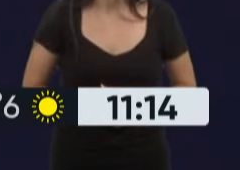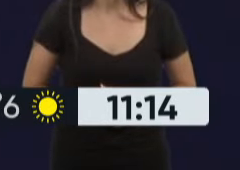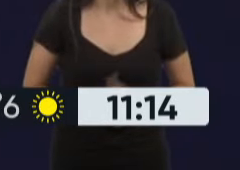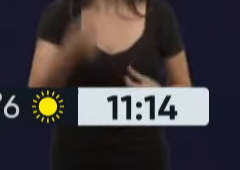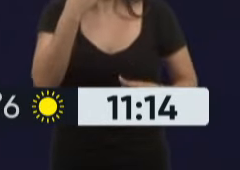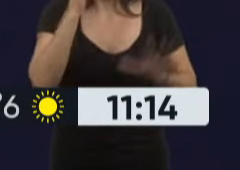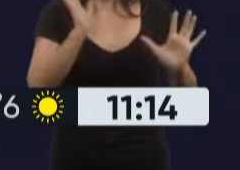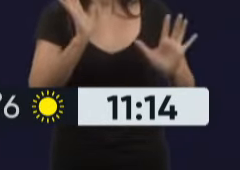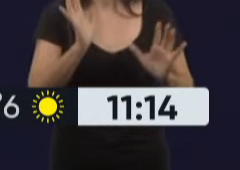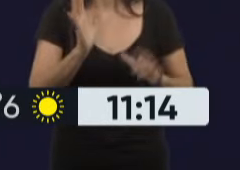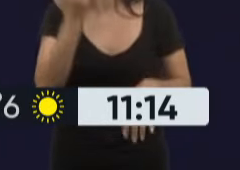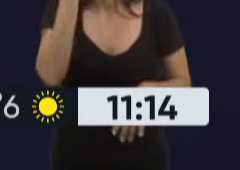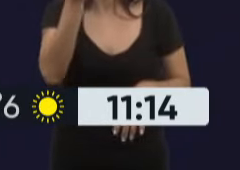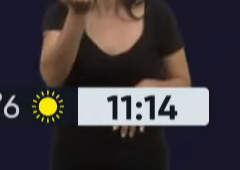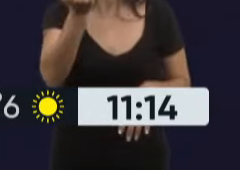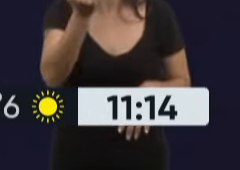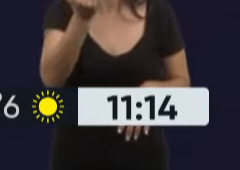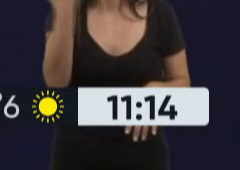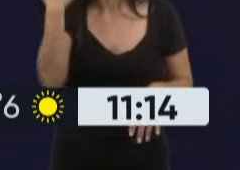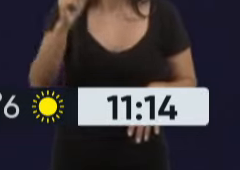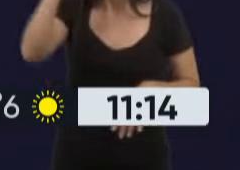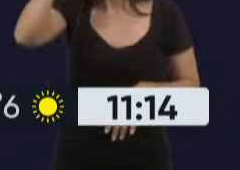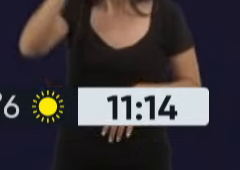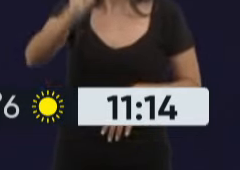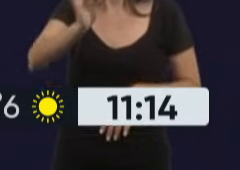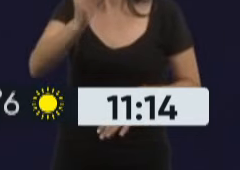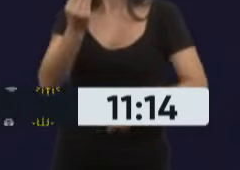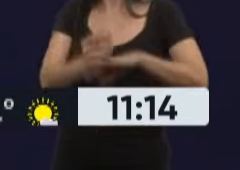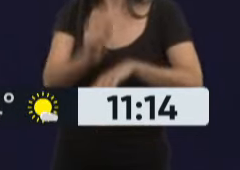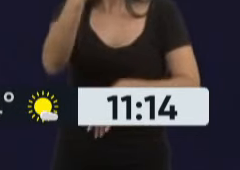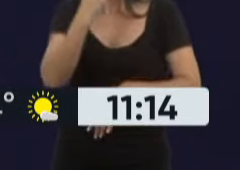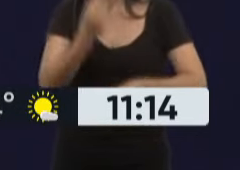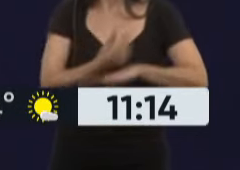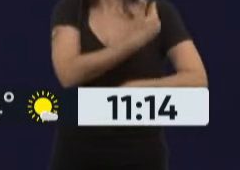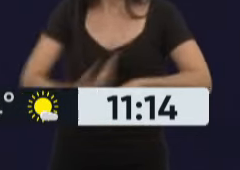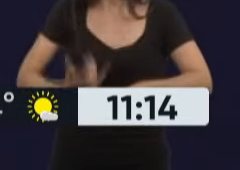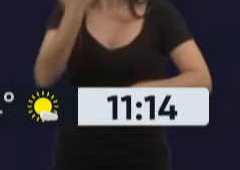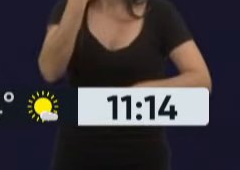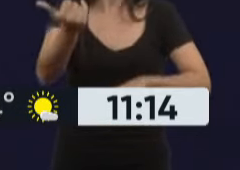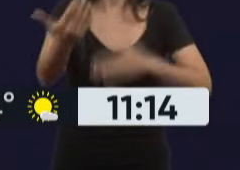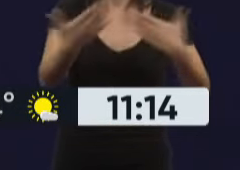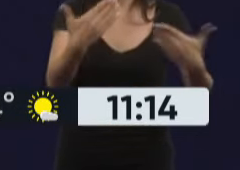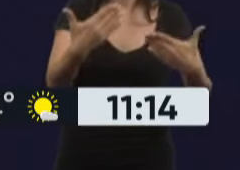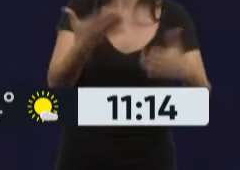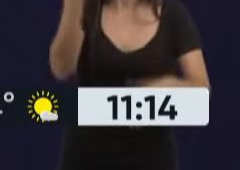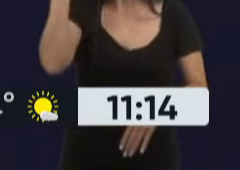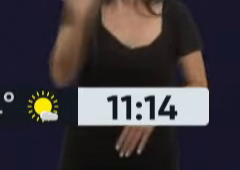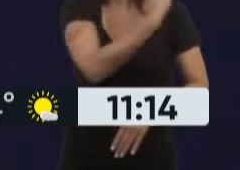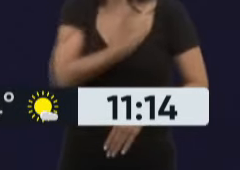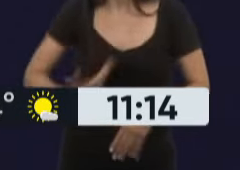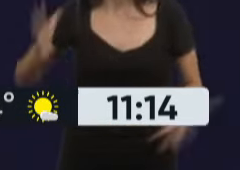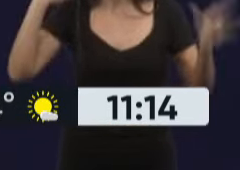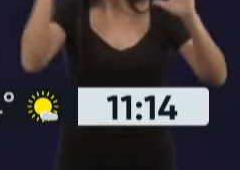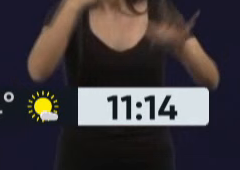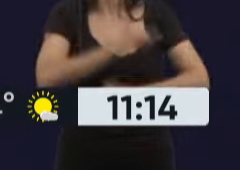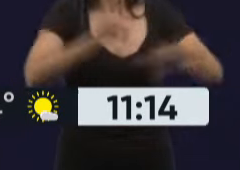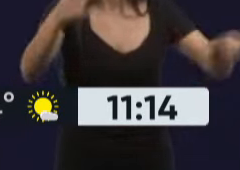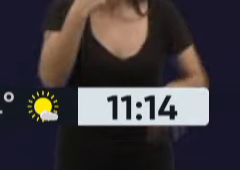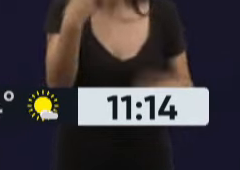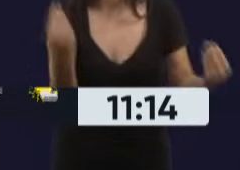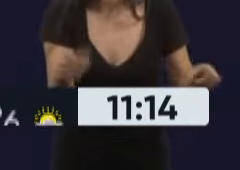a ver un poco lo venimos Charlando desde el 10 de diciembre no lo que el presidente manifestó ayer no es Ni más ni menos que lo que venimos